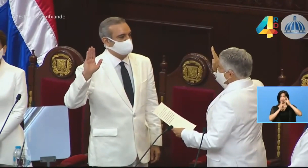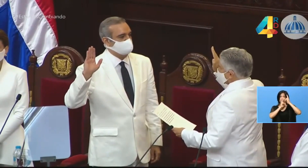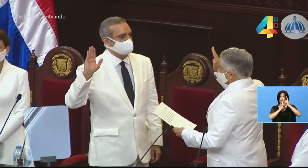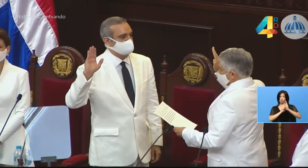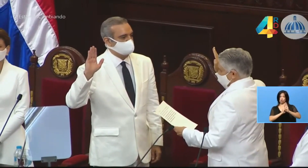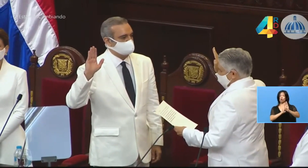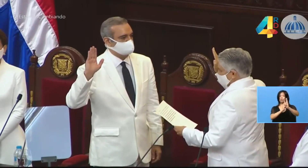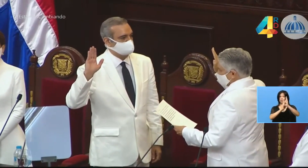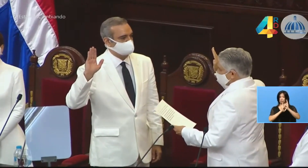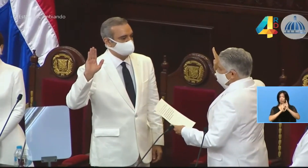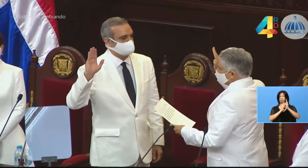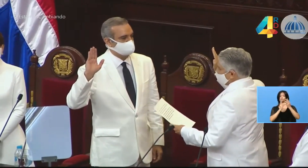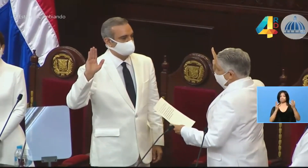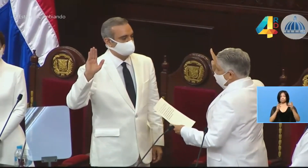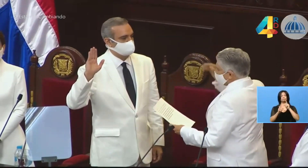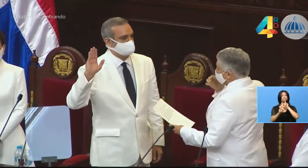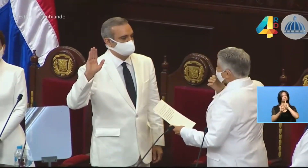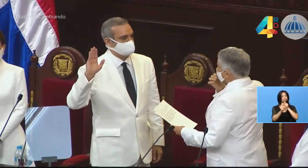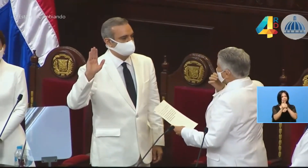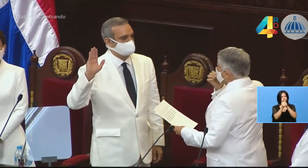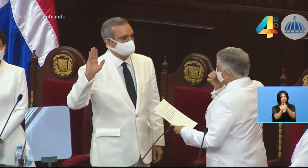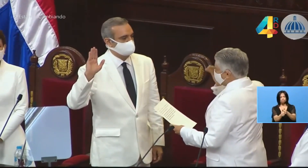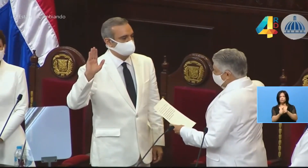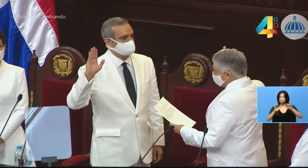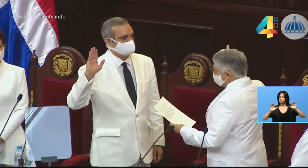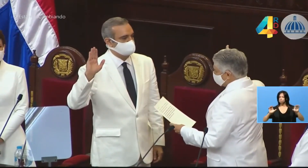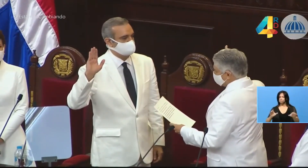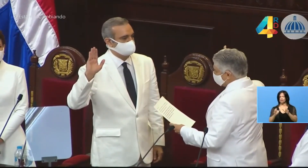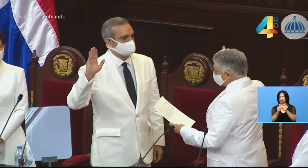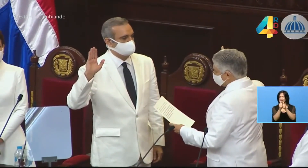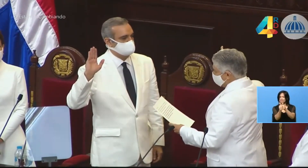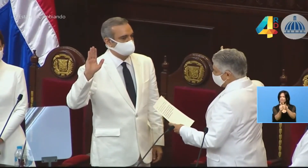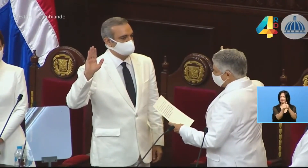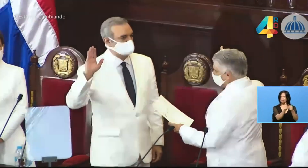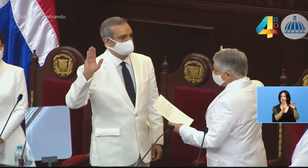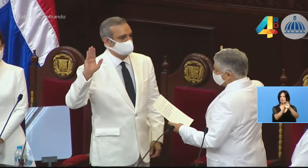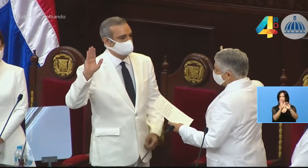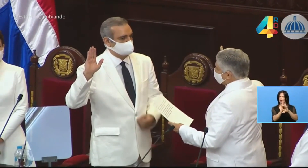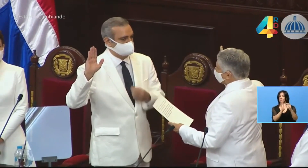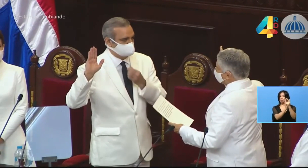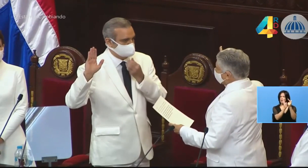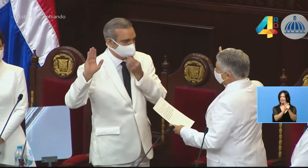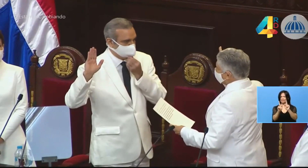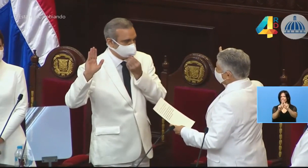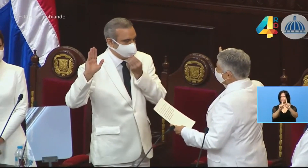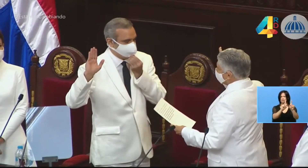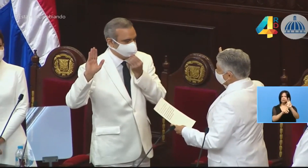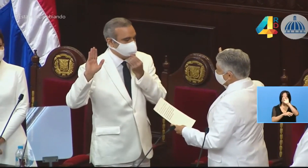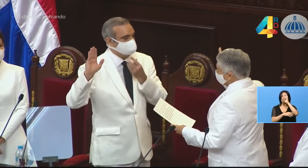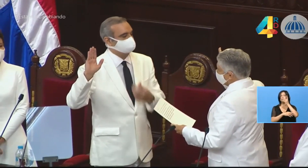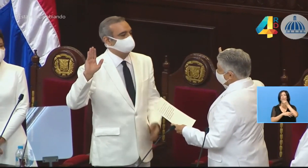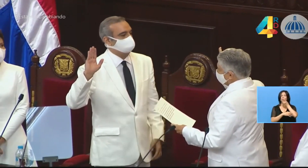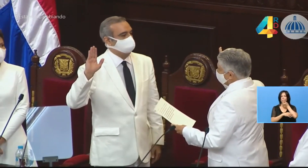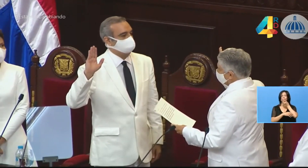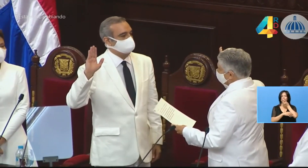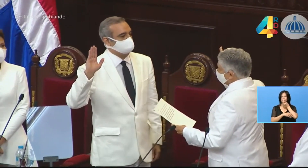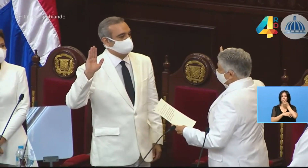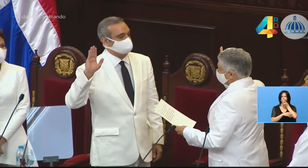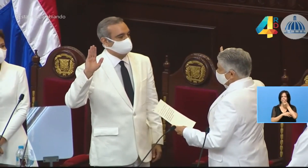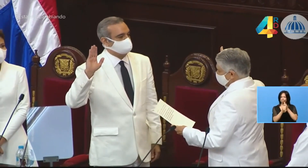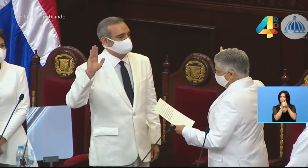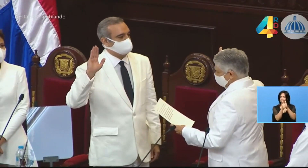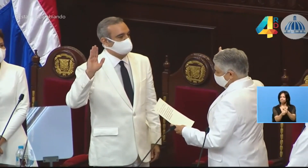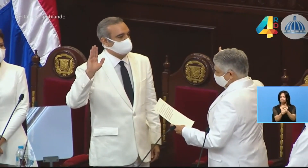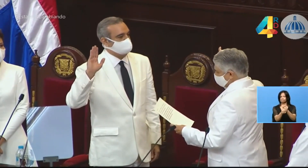y por mi honor. Cumplir y hacer cumplir la Constitución y las leyes de la República. Cumplir y hacer cumplir